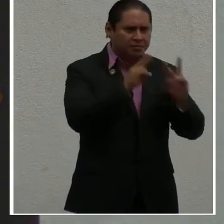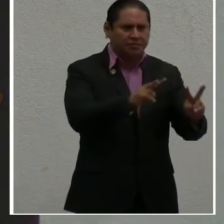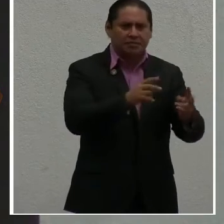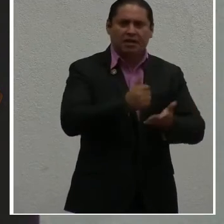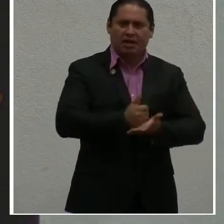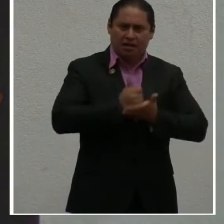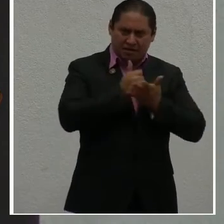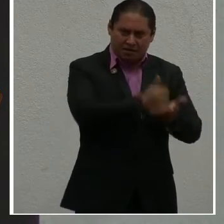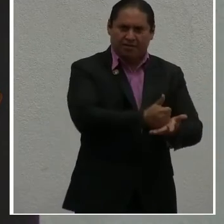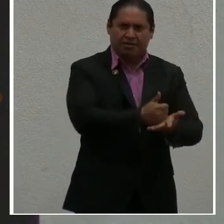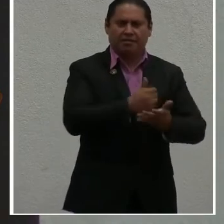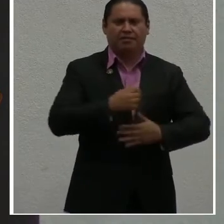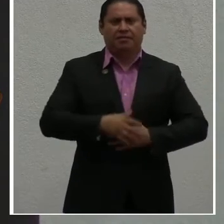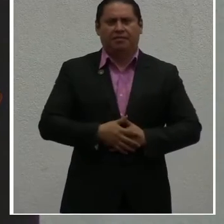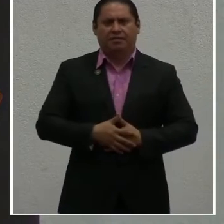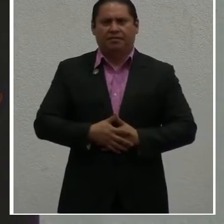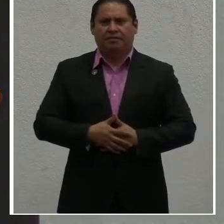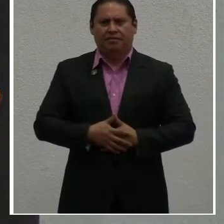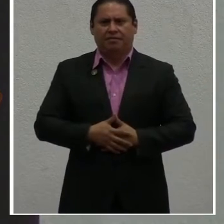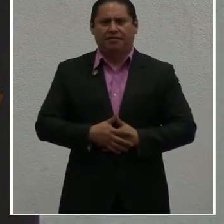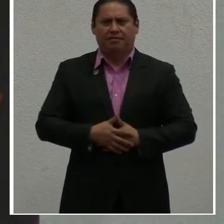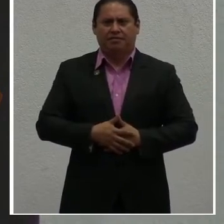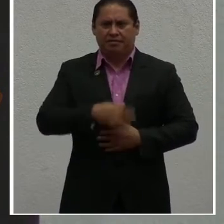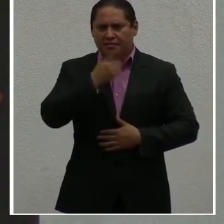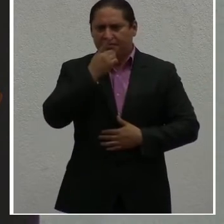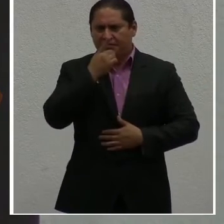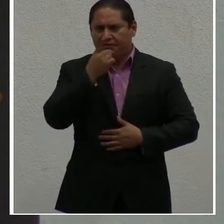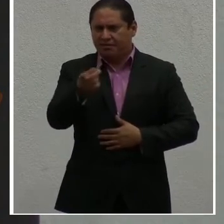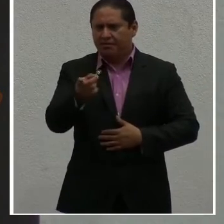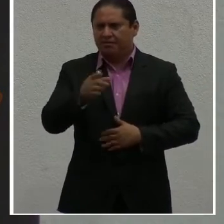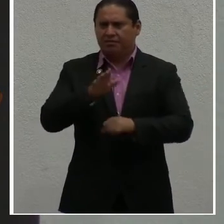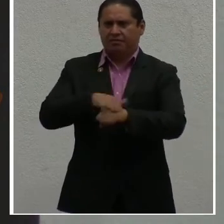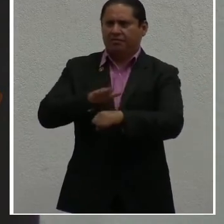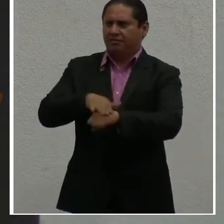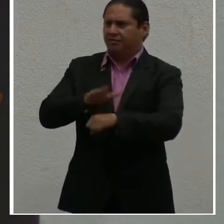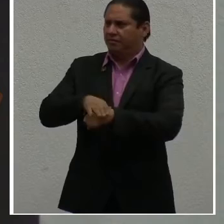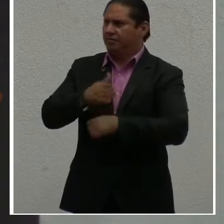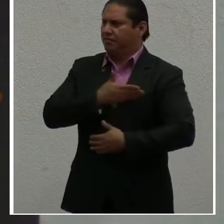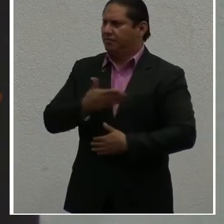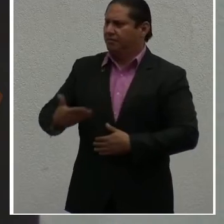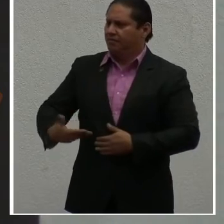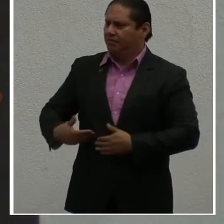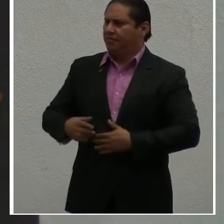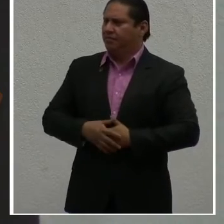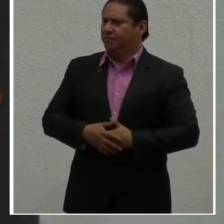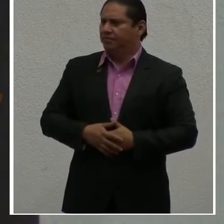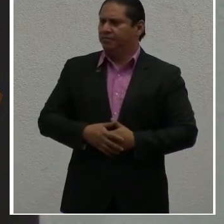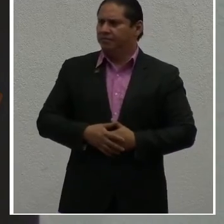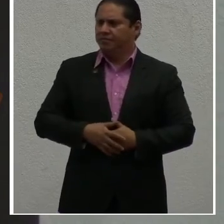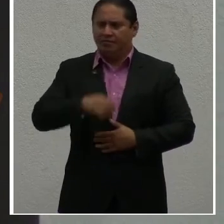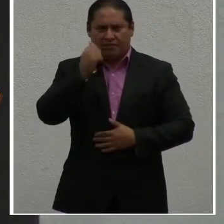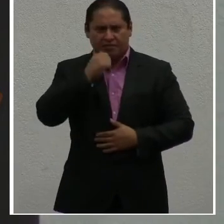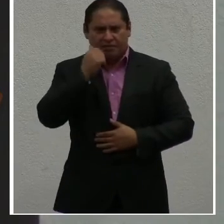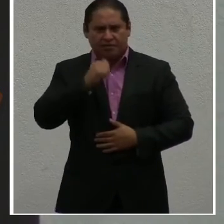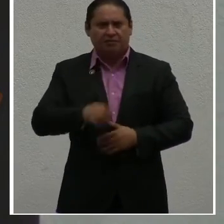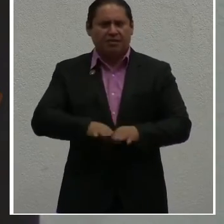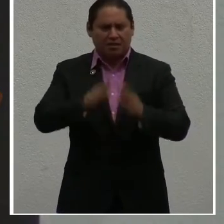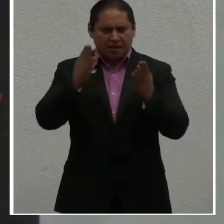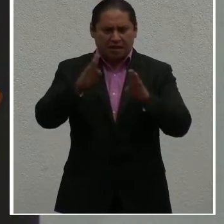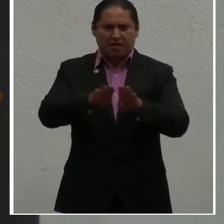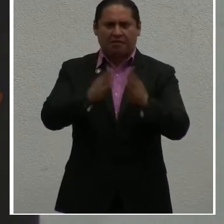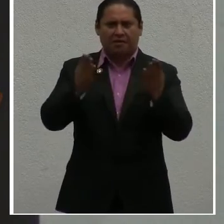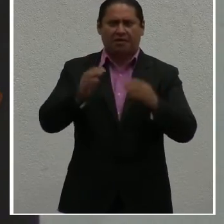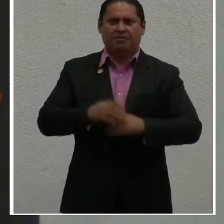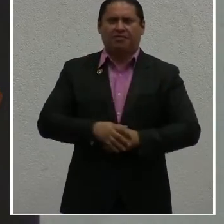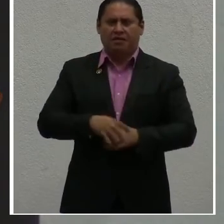ayudemos. Y le digo aquí, les hago un llamado a los presidentes, aperturen, no miren color